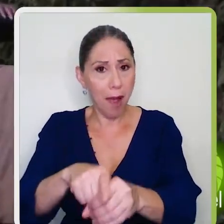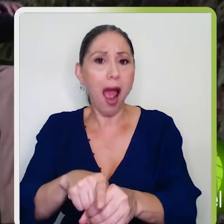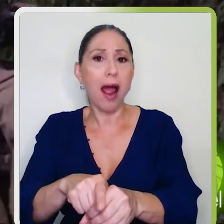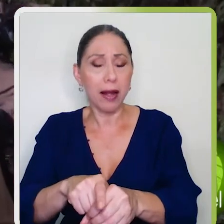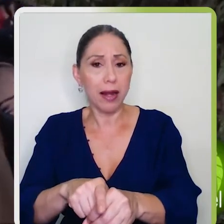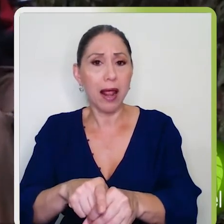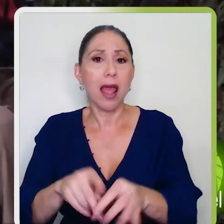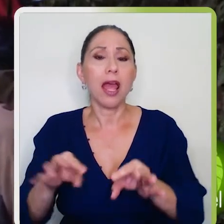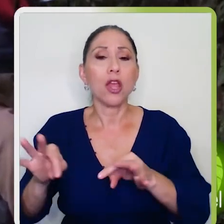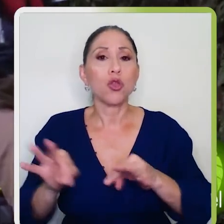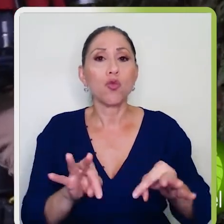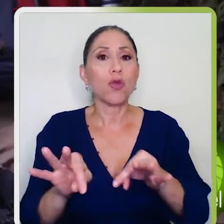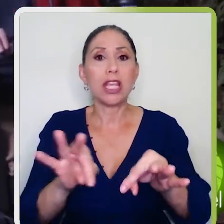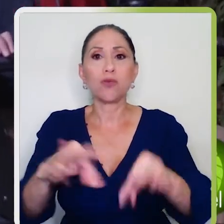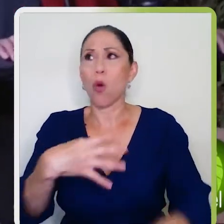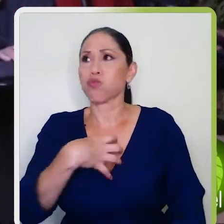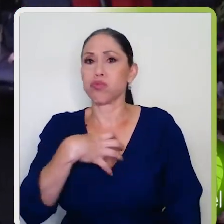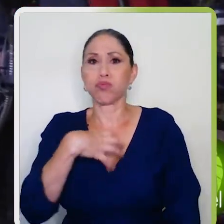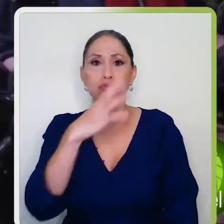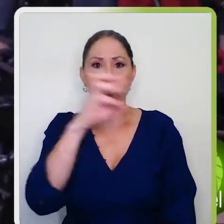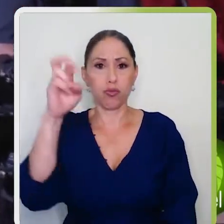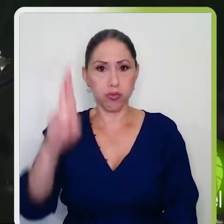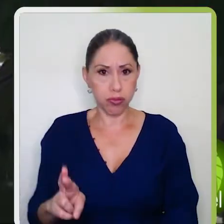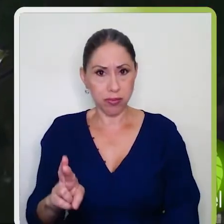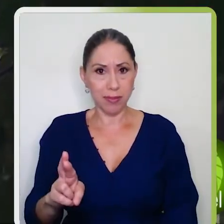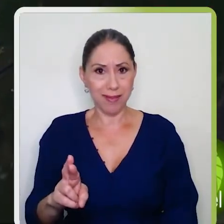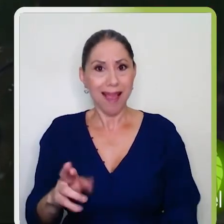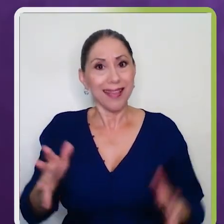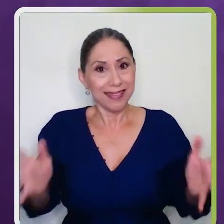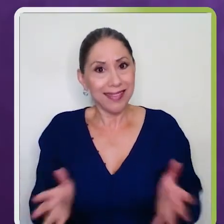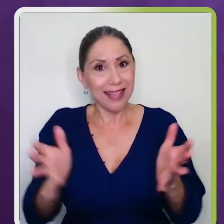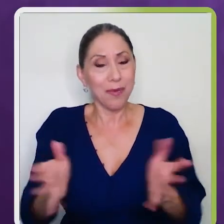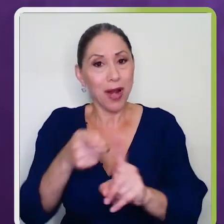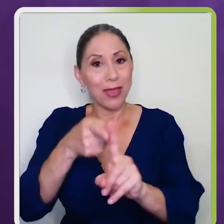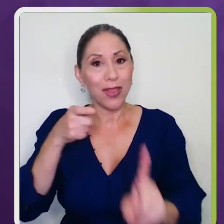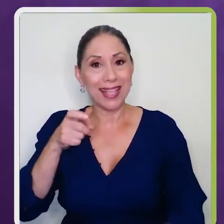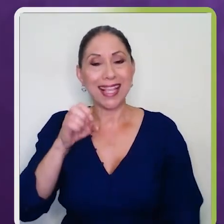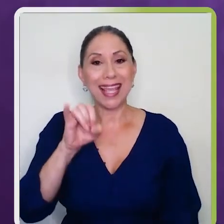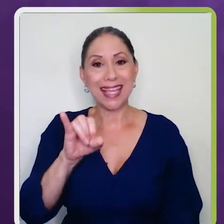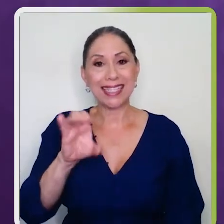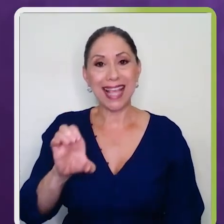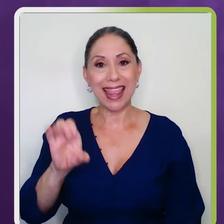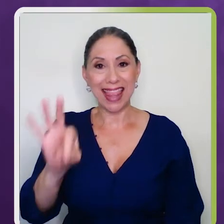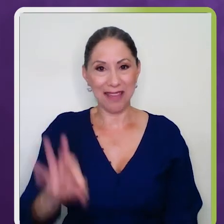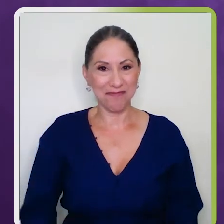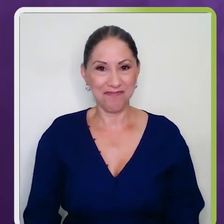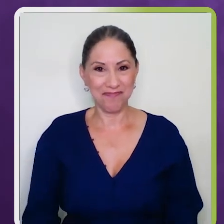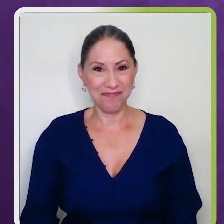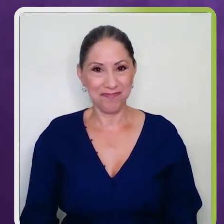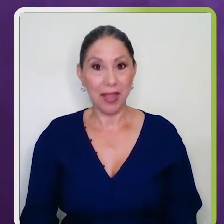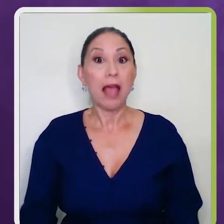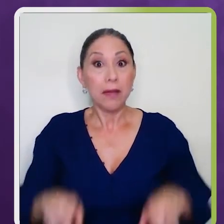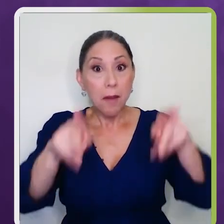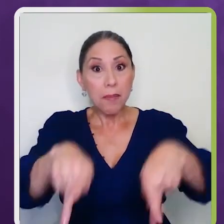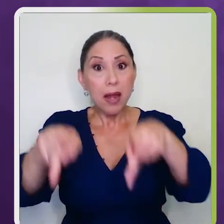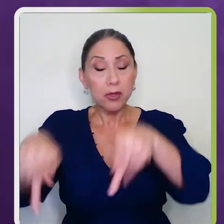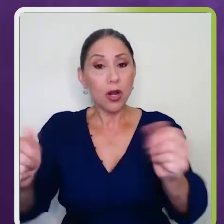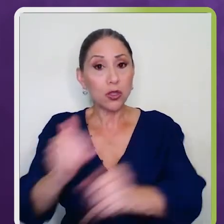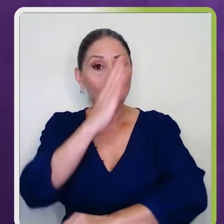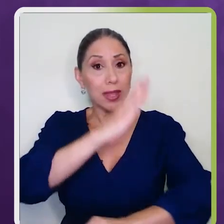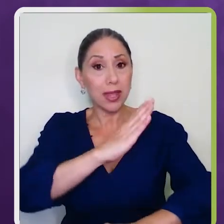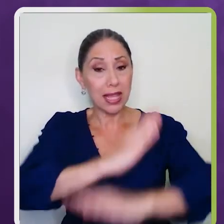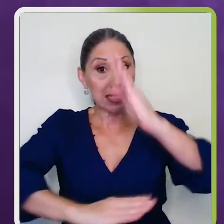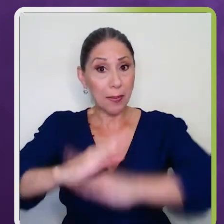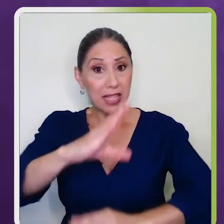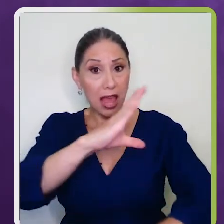familias, de este turismo local, ¿verdad? Que se está estimulando desde el ICT. ¿Cuál es ese llamado, ¿verdad?, a las personas